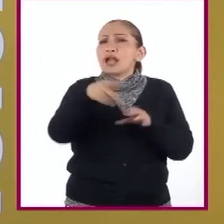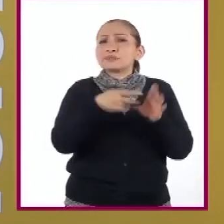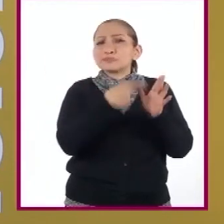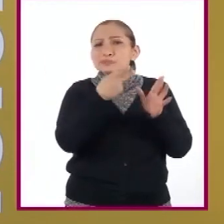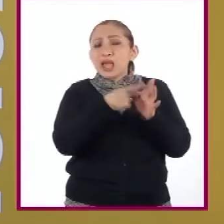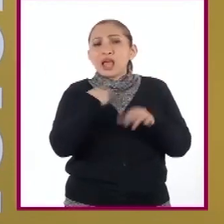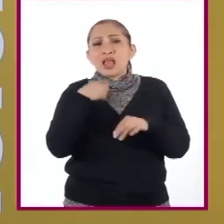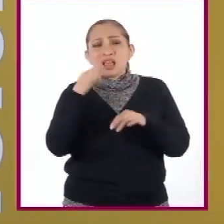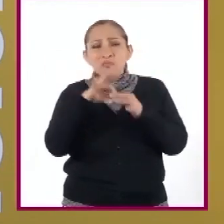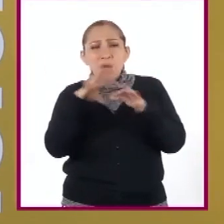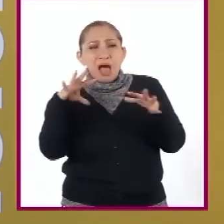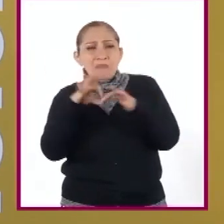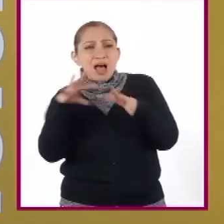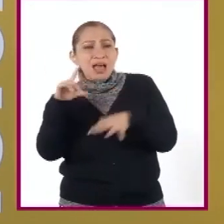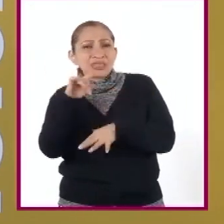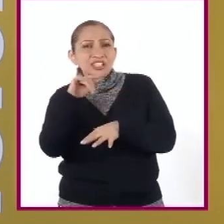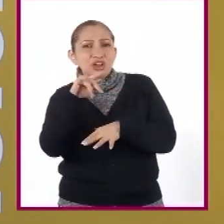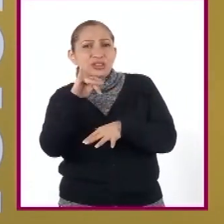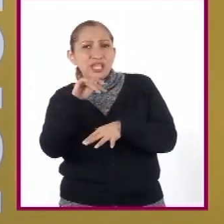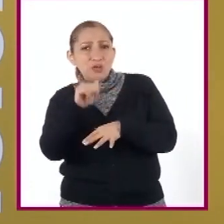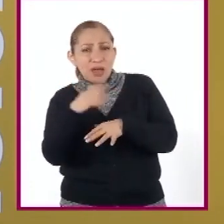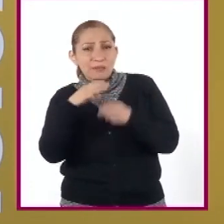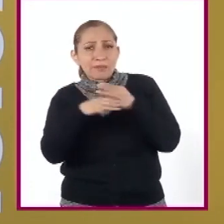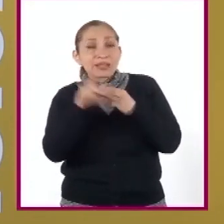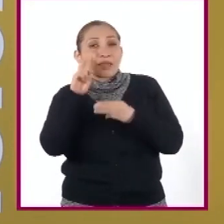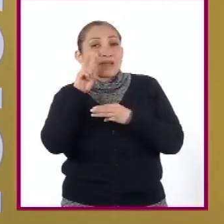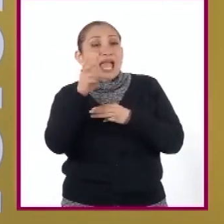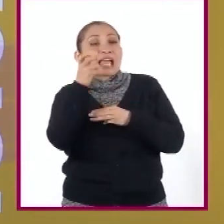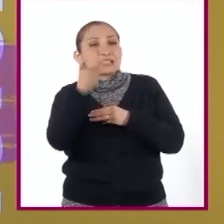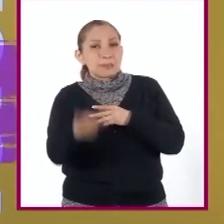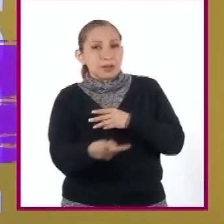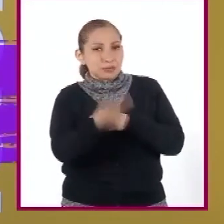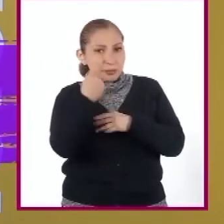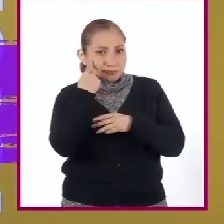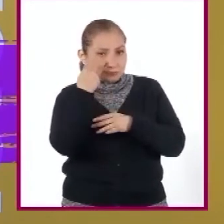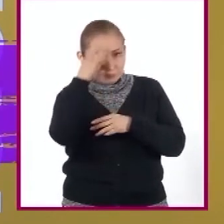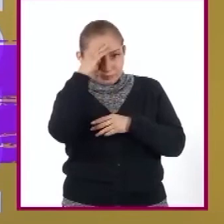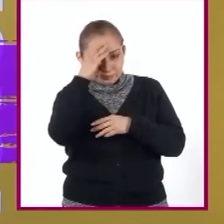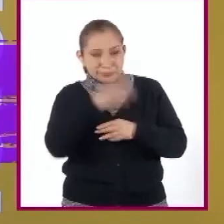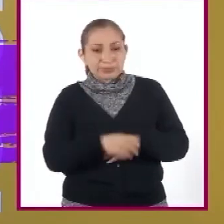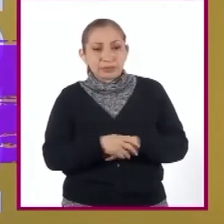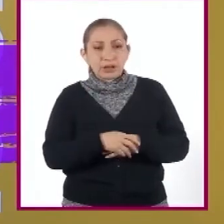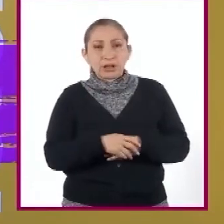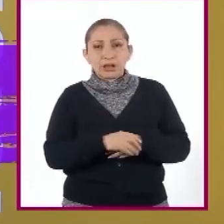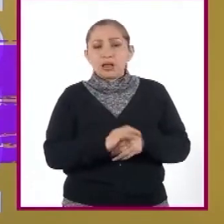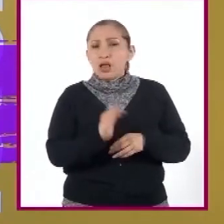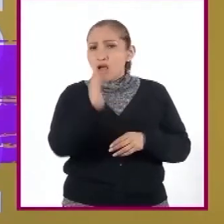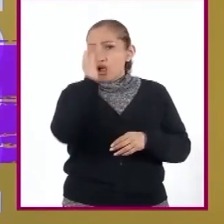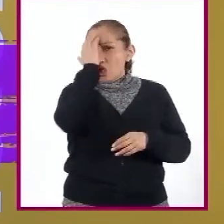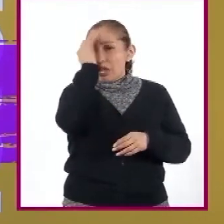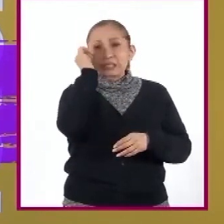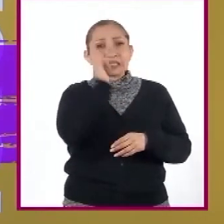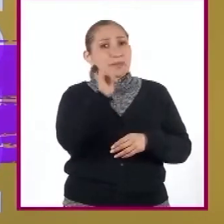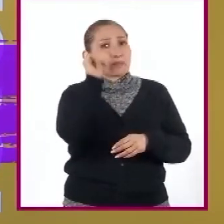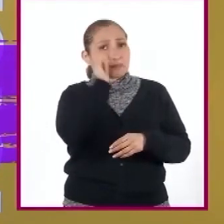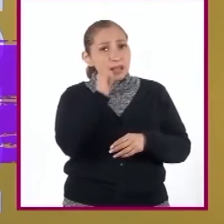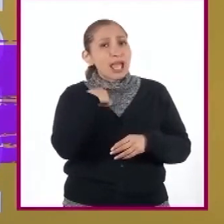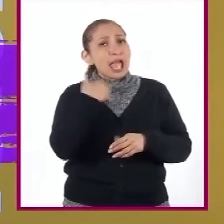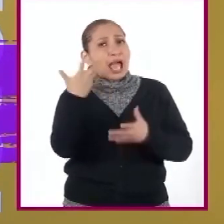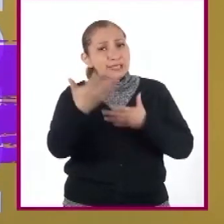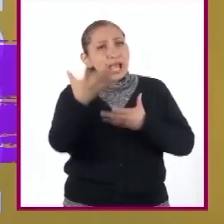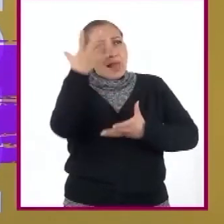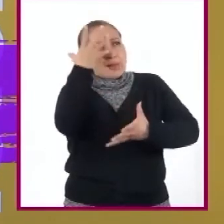y discontinua de la materia y reflexionen sobre la siguiente pregunta. ¿El conocimiento siempre está en